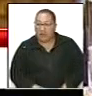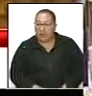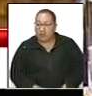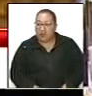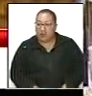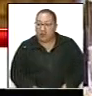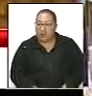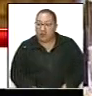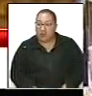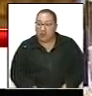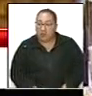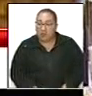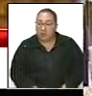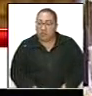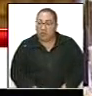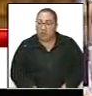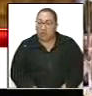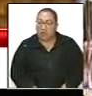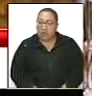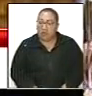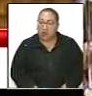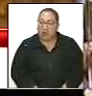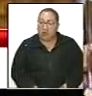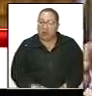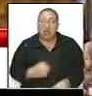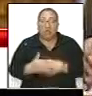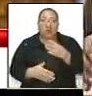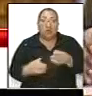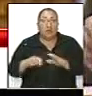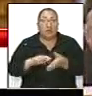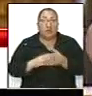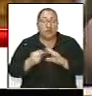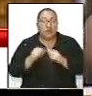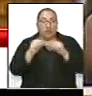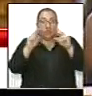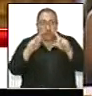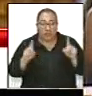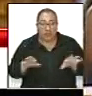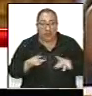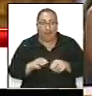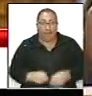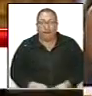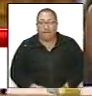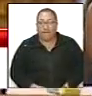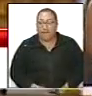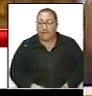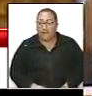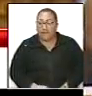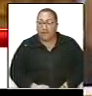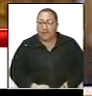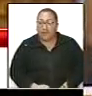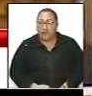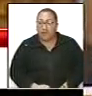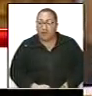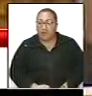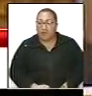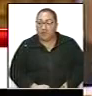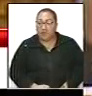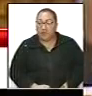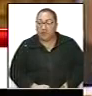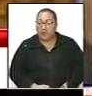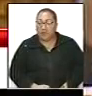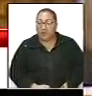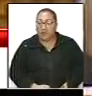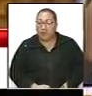Este procedimiento va a ser hecho además de manera digital, que también ha sido un esfuerzo de SUNEDU para evitar esos